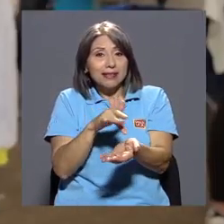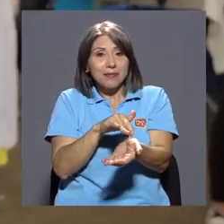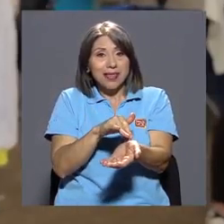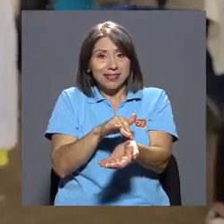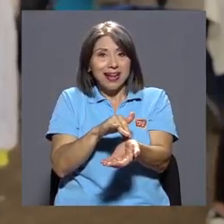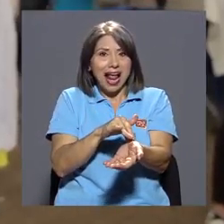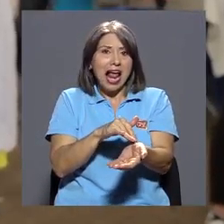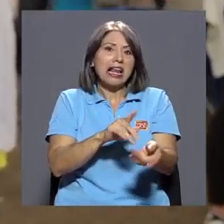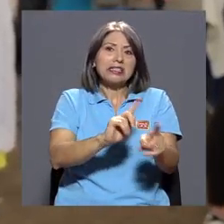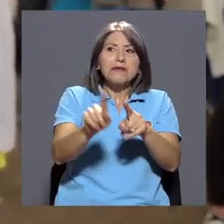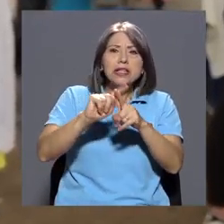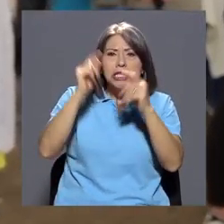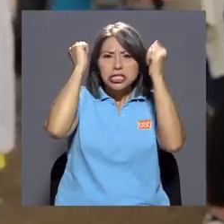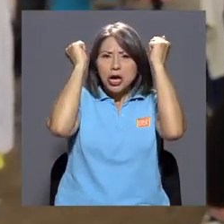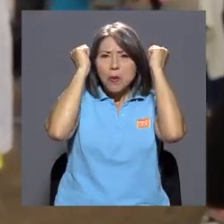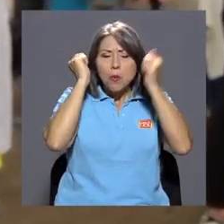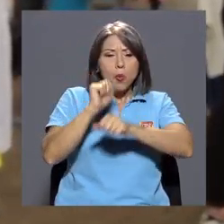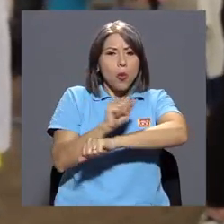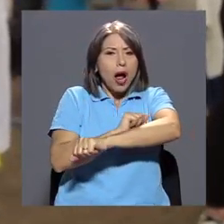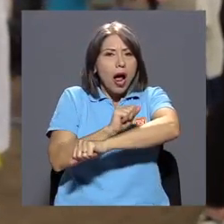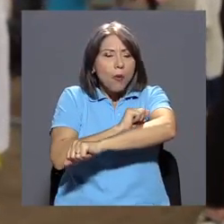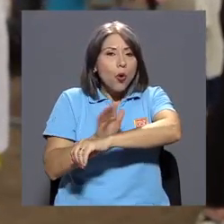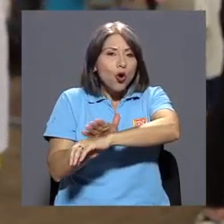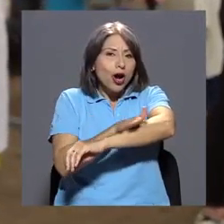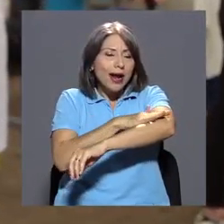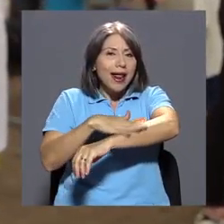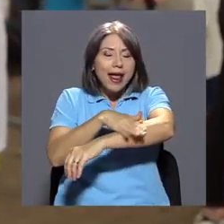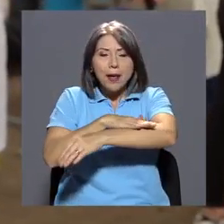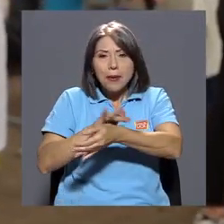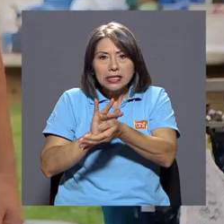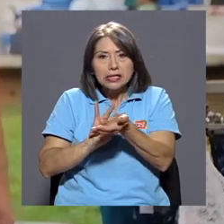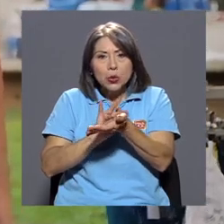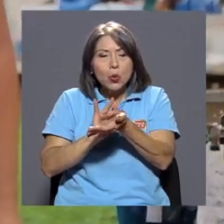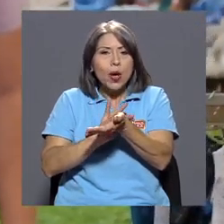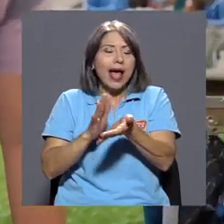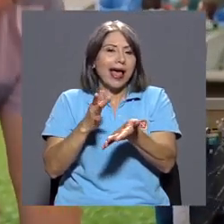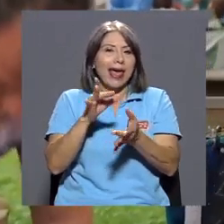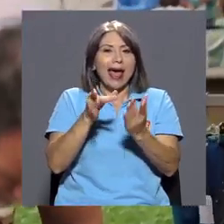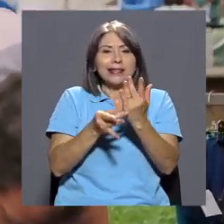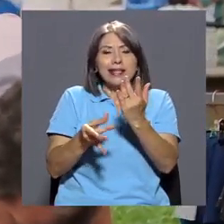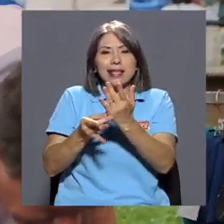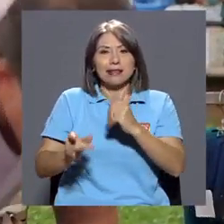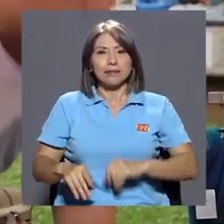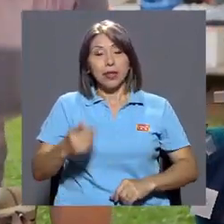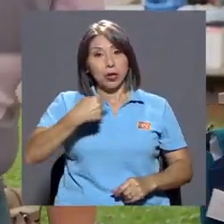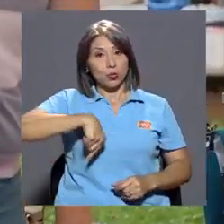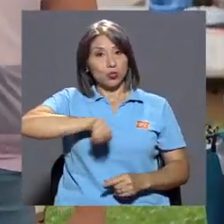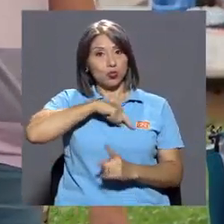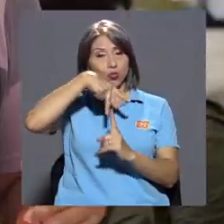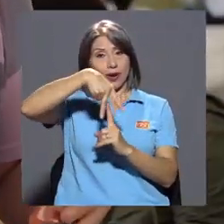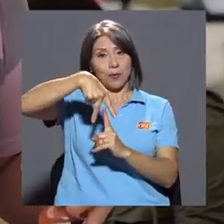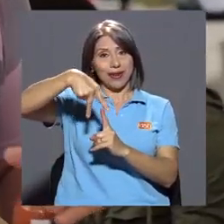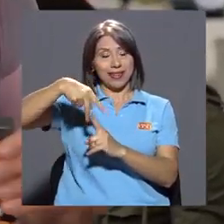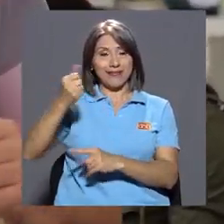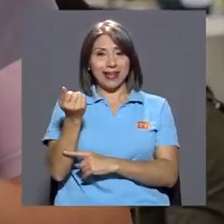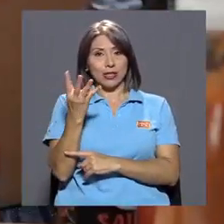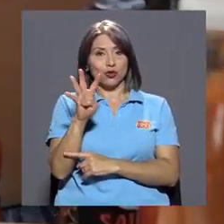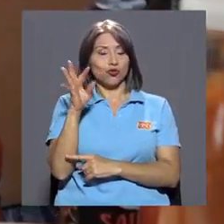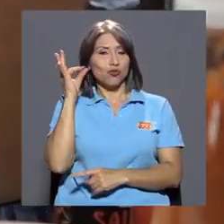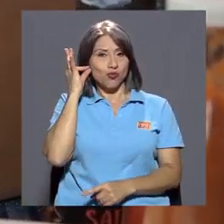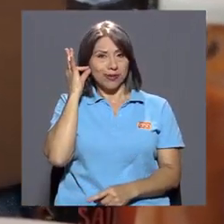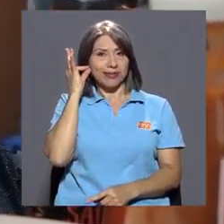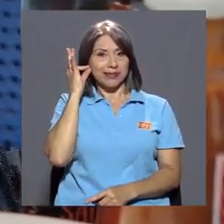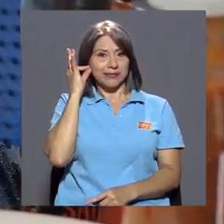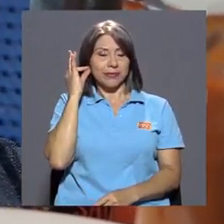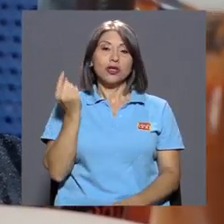en variedad, champú, jabones, cremas, pomadas, aceites. Nosotros somos una cooperativa de 14 mujeres,